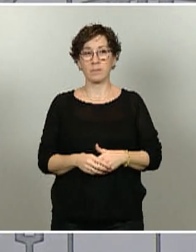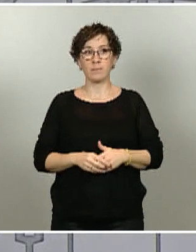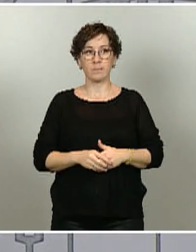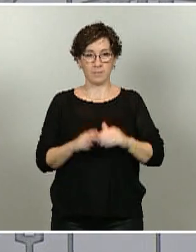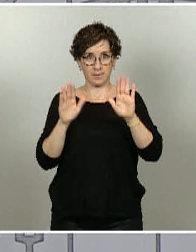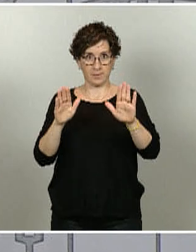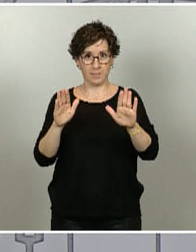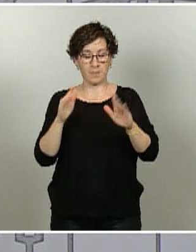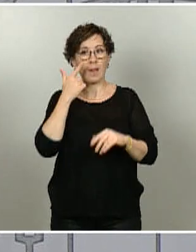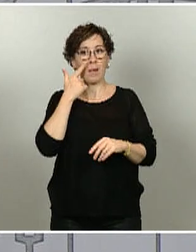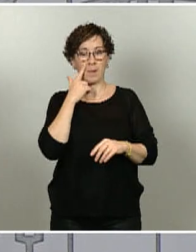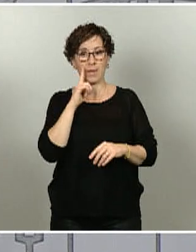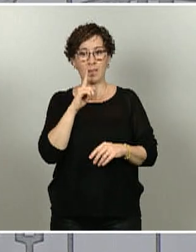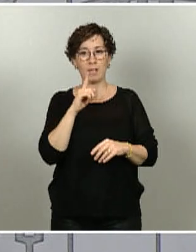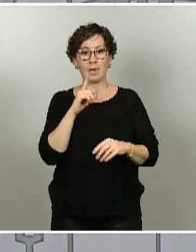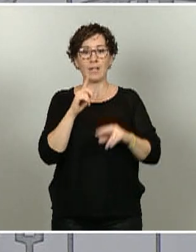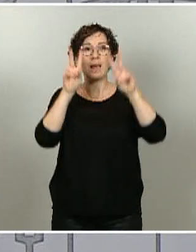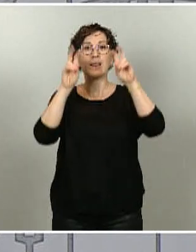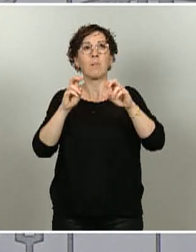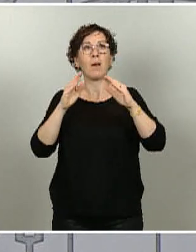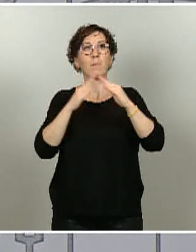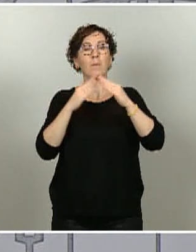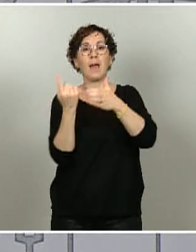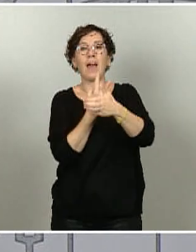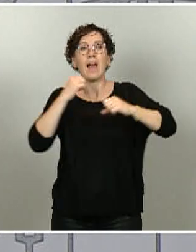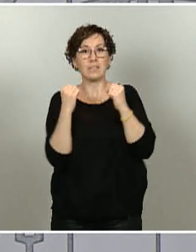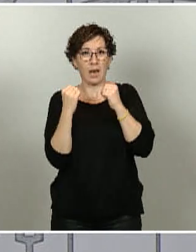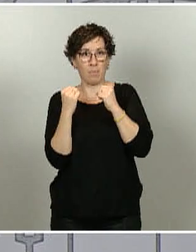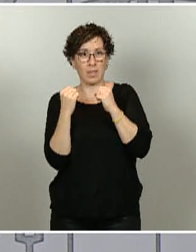de cómo se cumple el aislamiento en la atención domiciliaria.